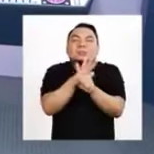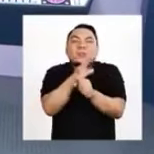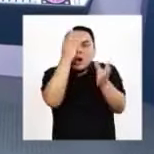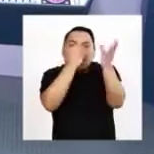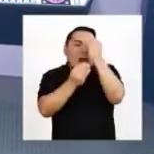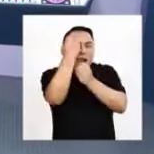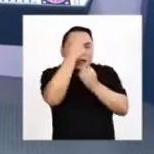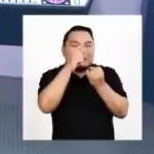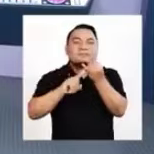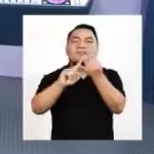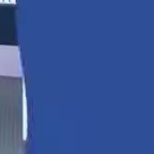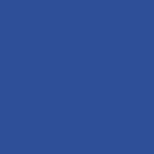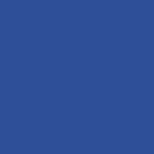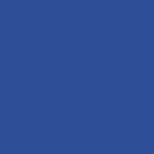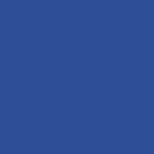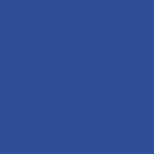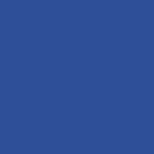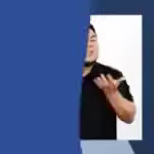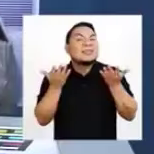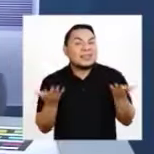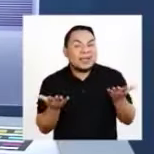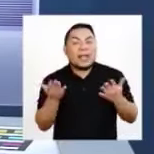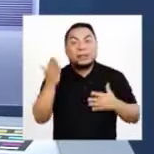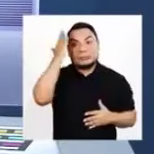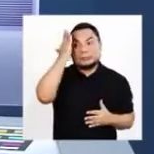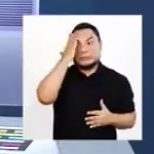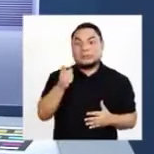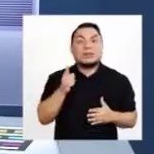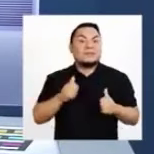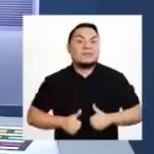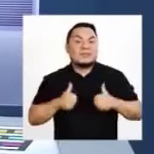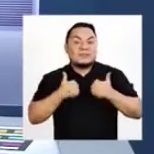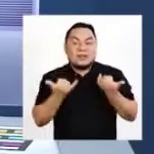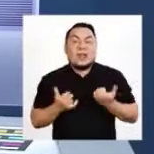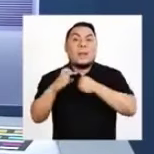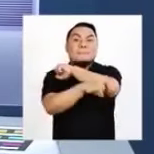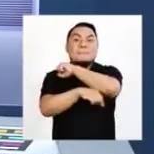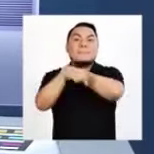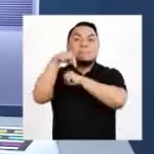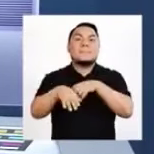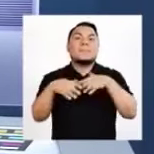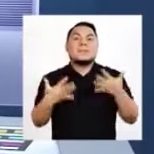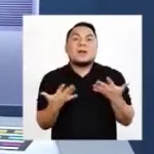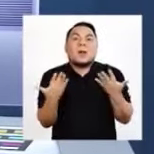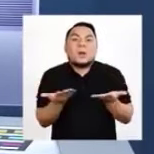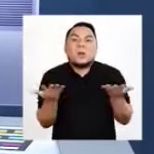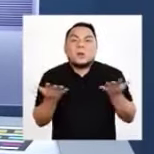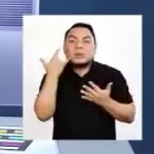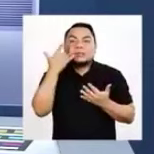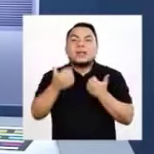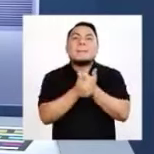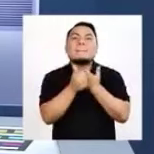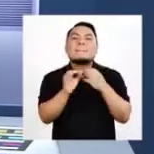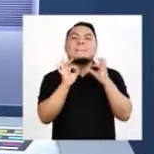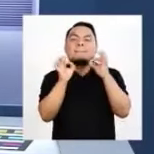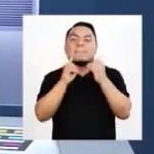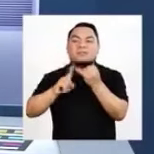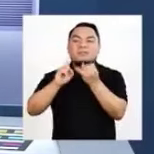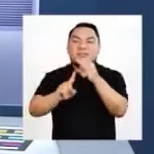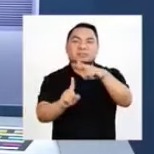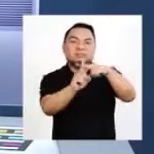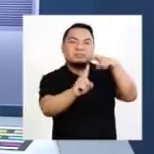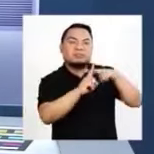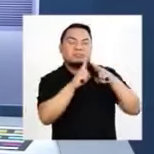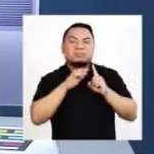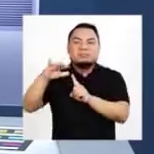día lleno de conocimientos. Ahora sabemos que vivimos en un país que se encuentra expuesto